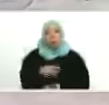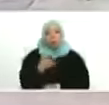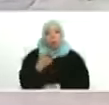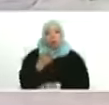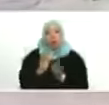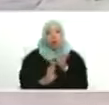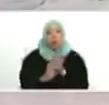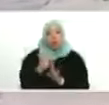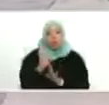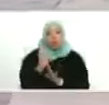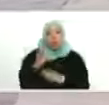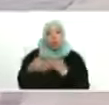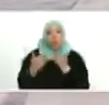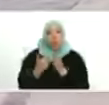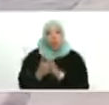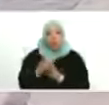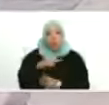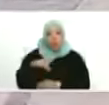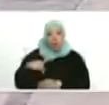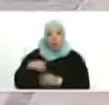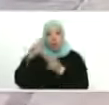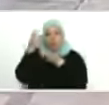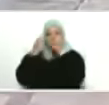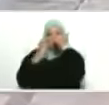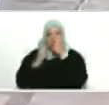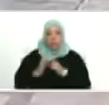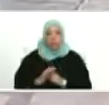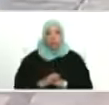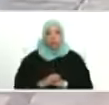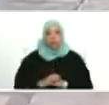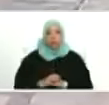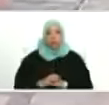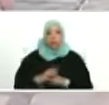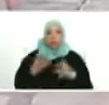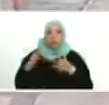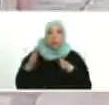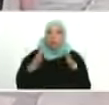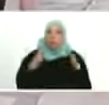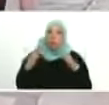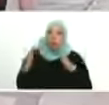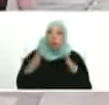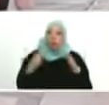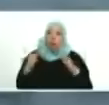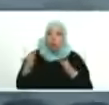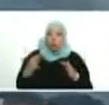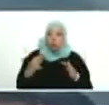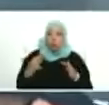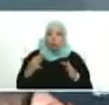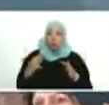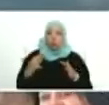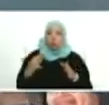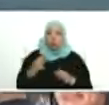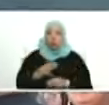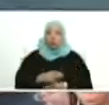develar la estatua de nuestro comandante Chávez. ¡Bravo! ¡Un aplauso!